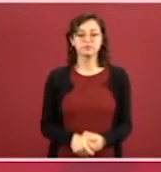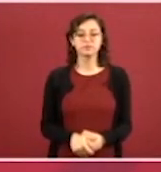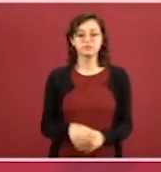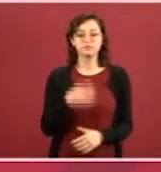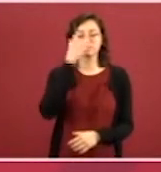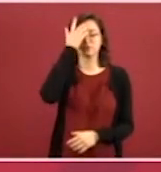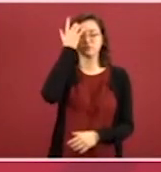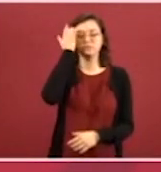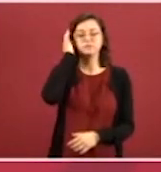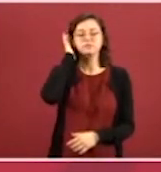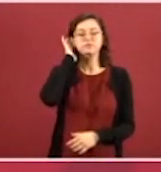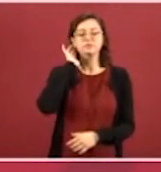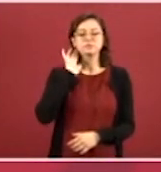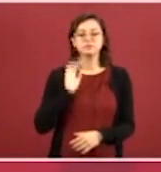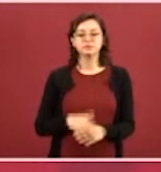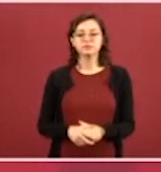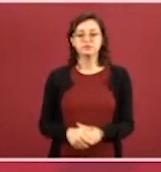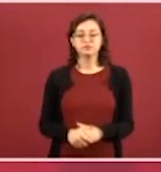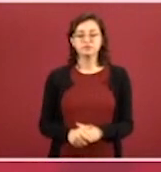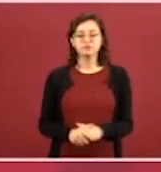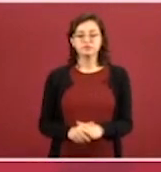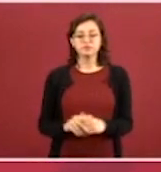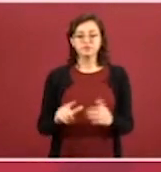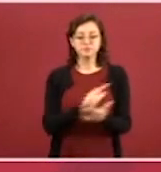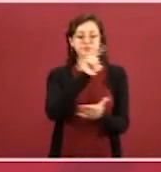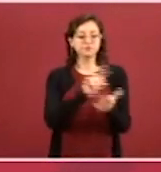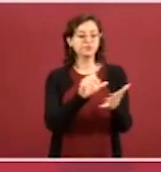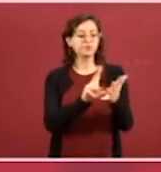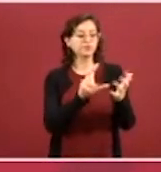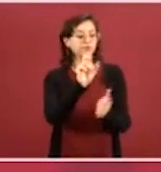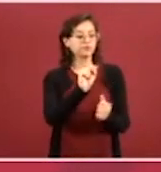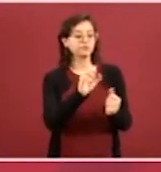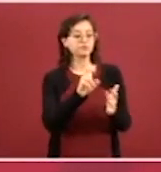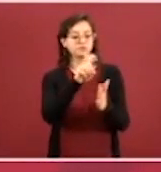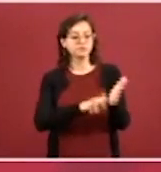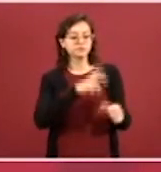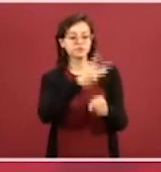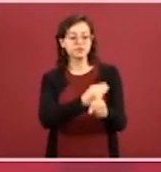La reforma también garantiza el derecho